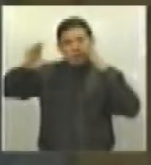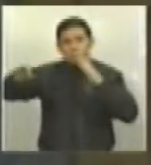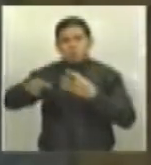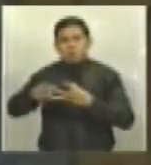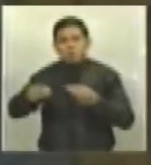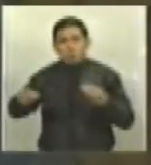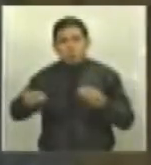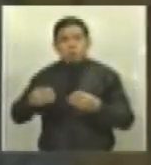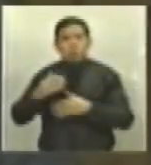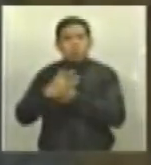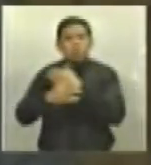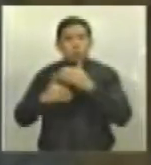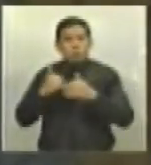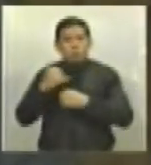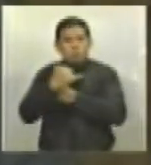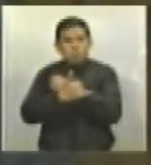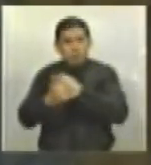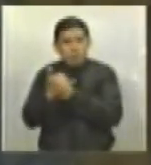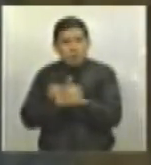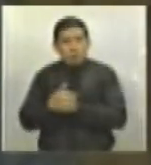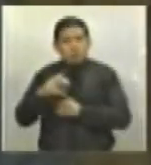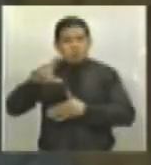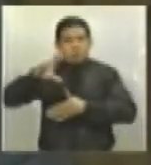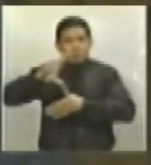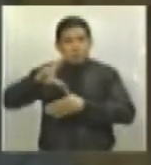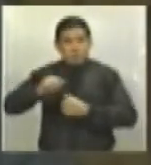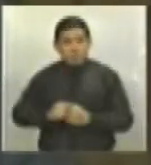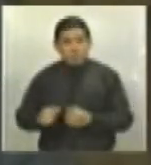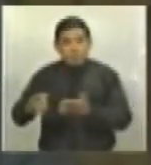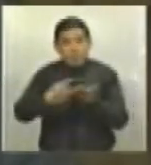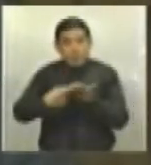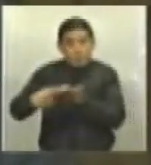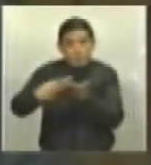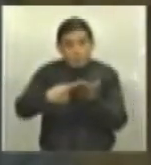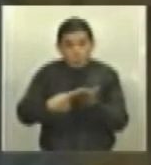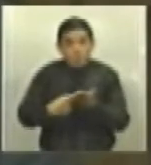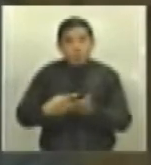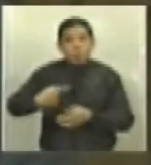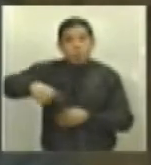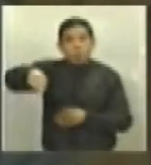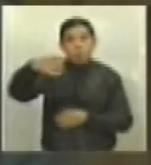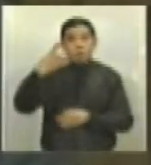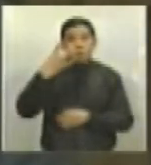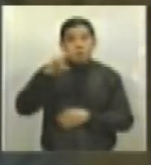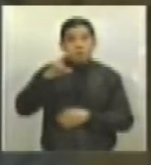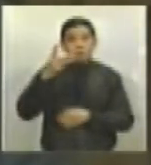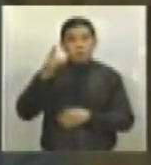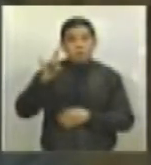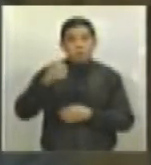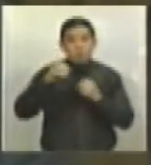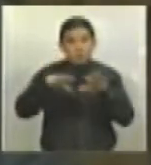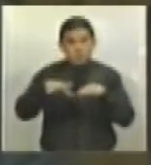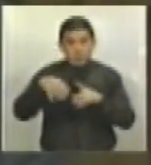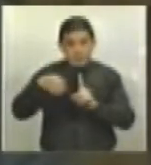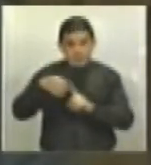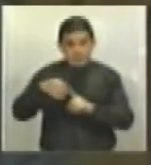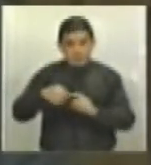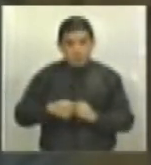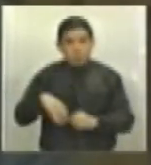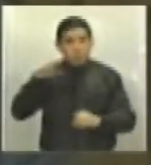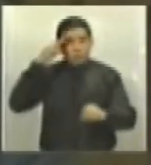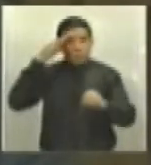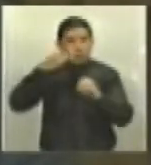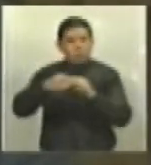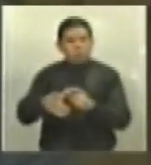todas las naciones de la región. La reunión técnica convocada para el 17 y 18 de septiembre en Quito buscará